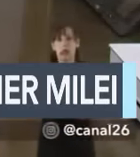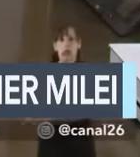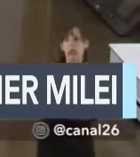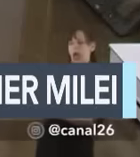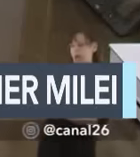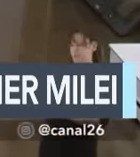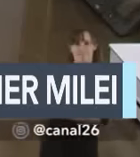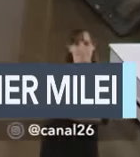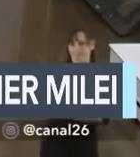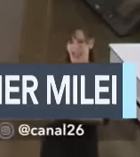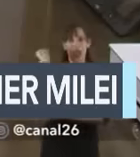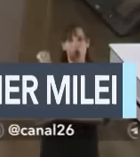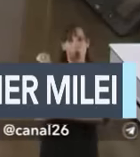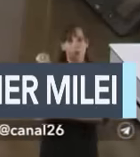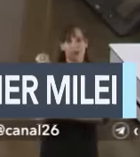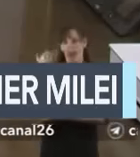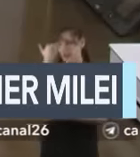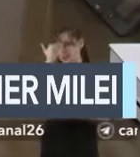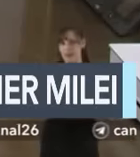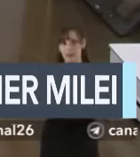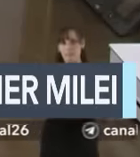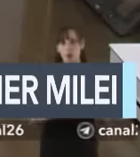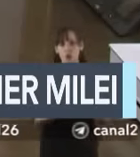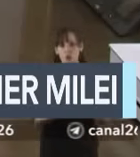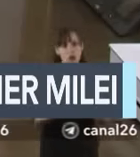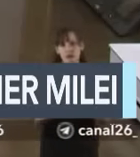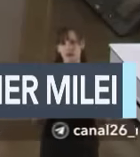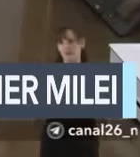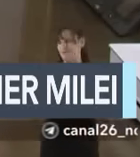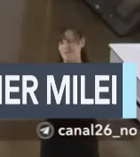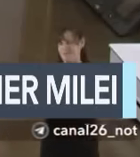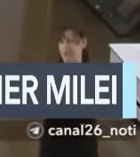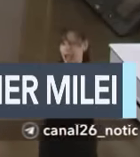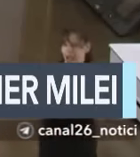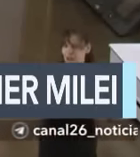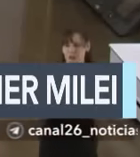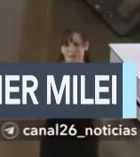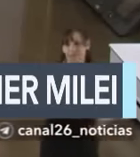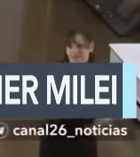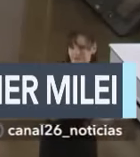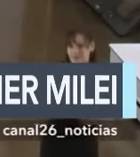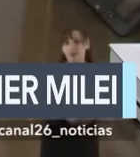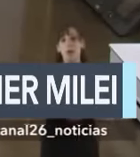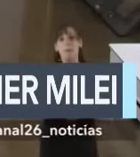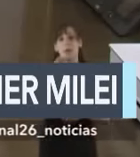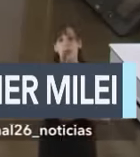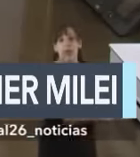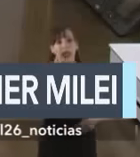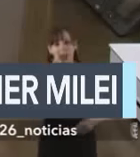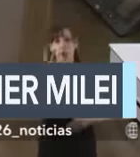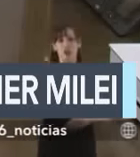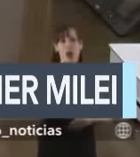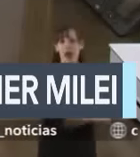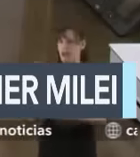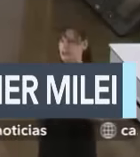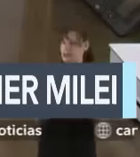15 puntos de déficit consolidado con una emisión monetaria de 20 puntos del pbi en los últimos 4 años con precios pisados